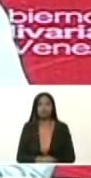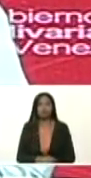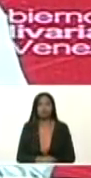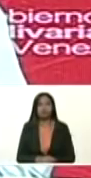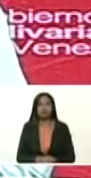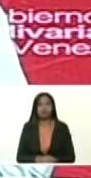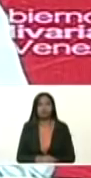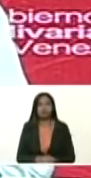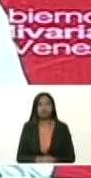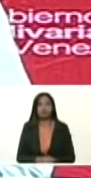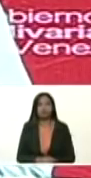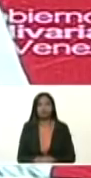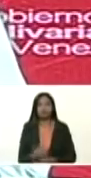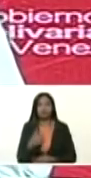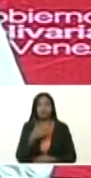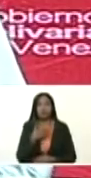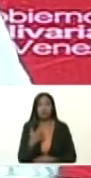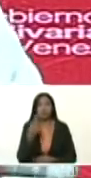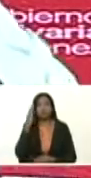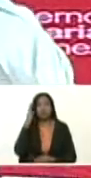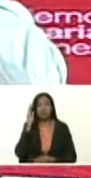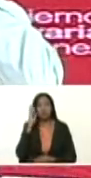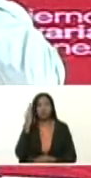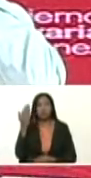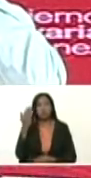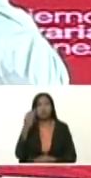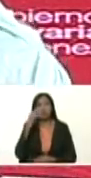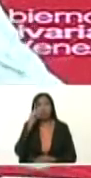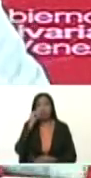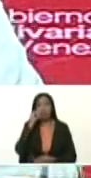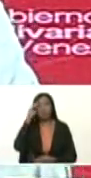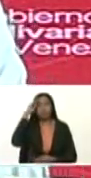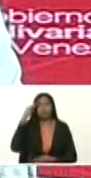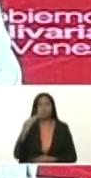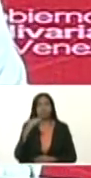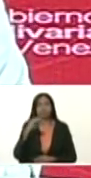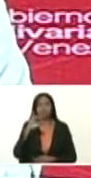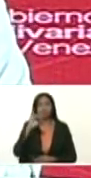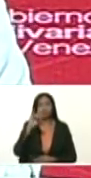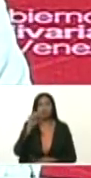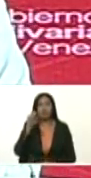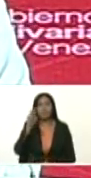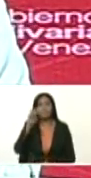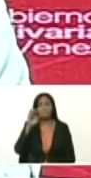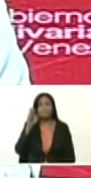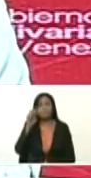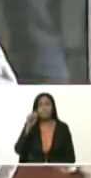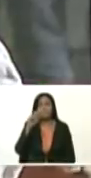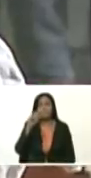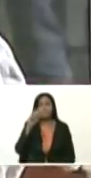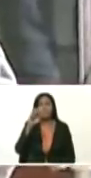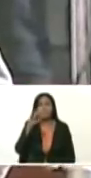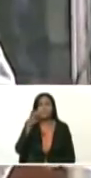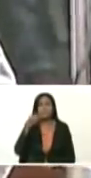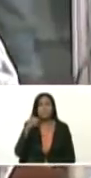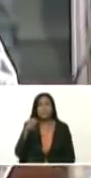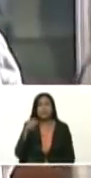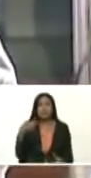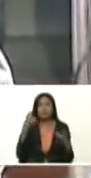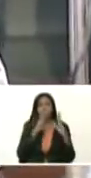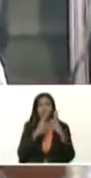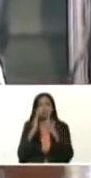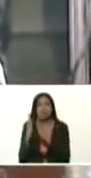fíjense ustedes, yo quiero saludar, me dicen que aquí está el general de división José Gregorio Méndez Graterol, coordinador de los cuerpos